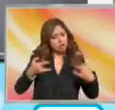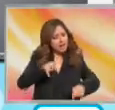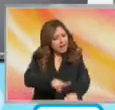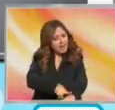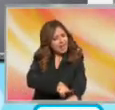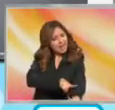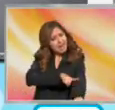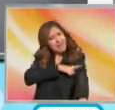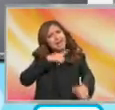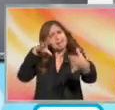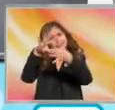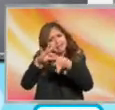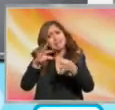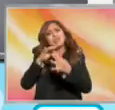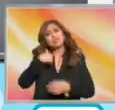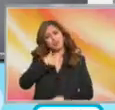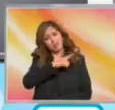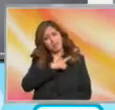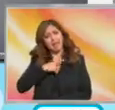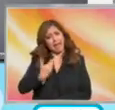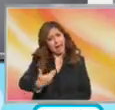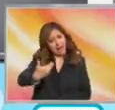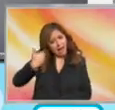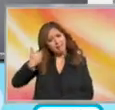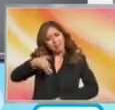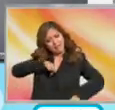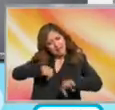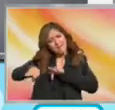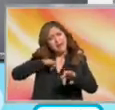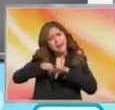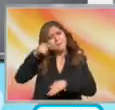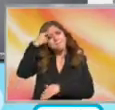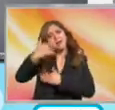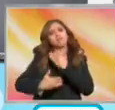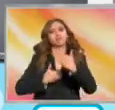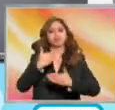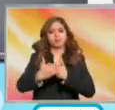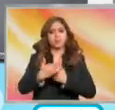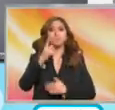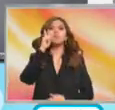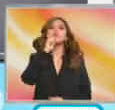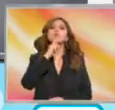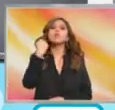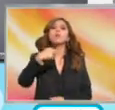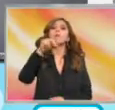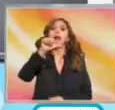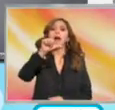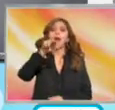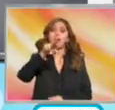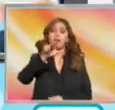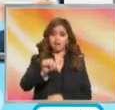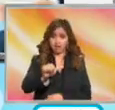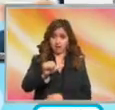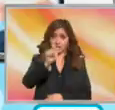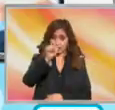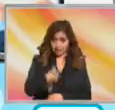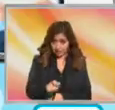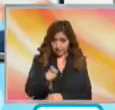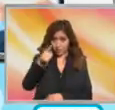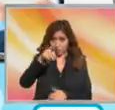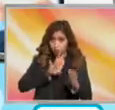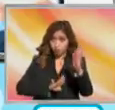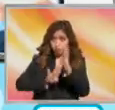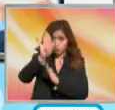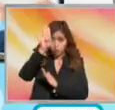tuve que haber trabajado para lograrlo y de verdad que Ana es un ejemplo porque no nada más vamos a hablar de emprendimientos que